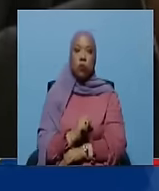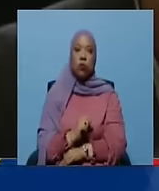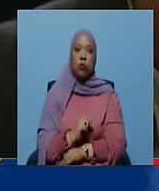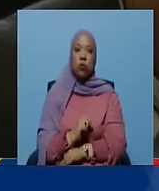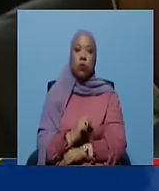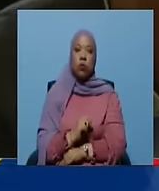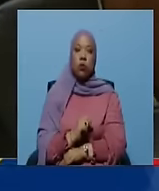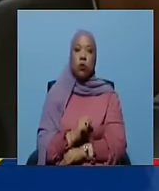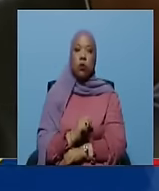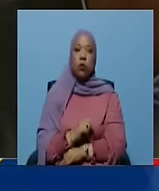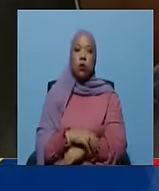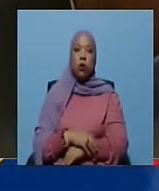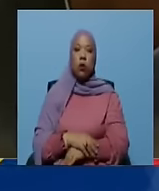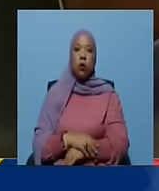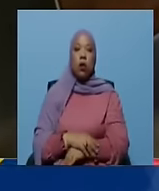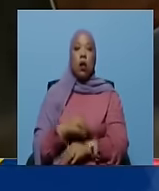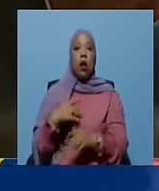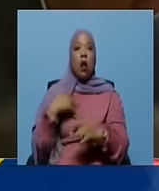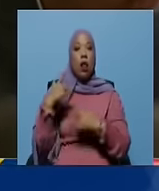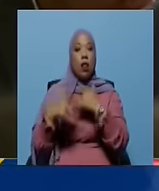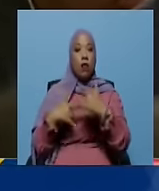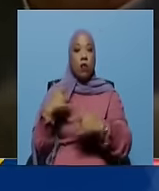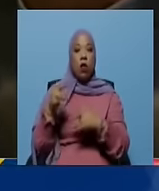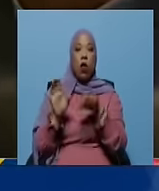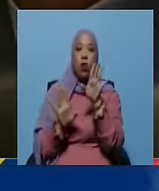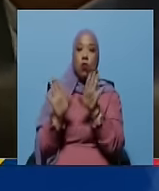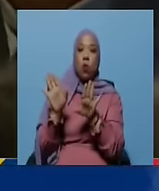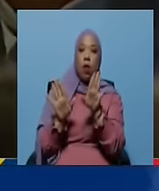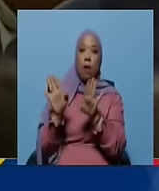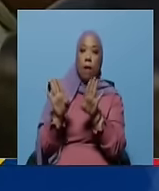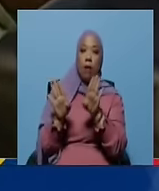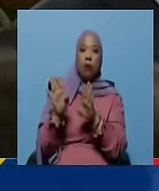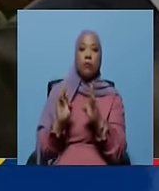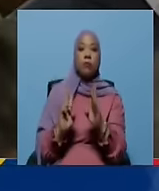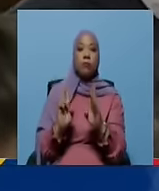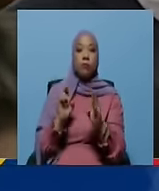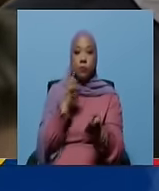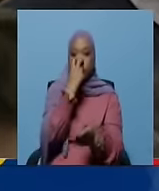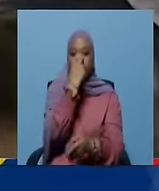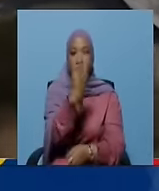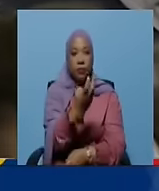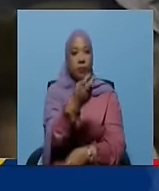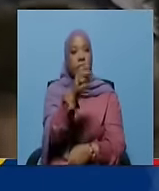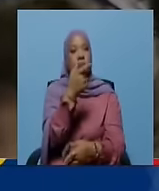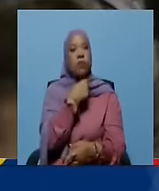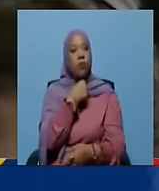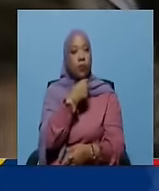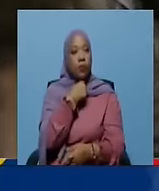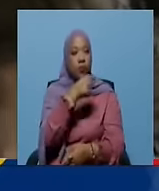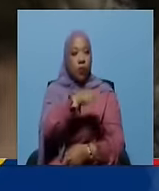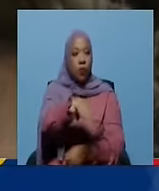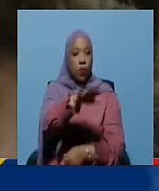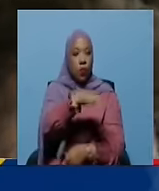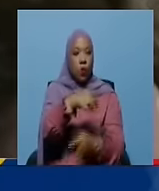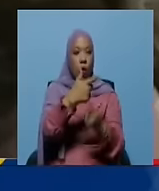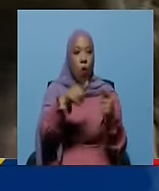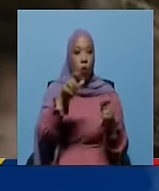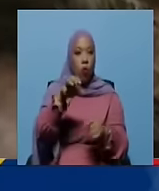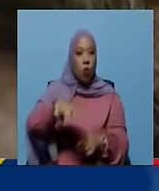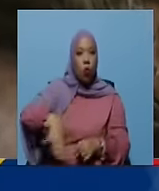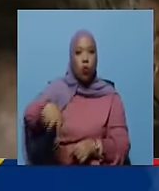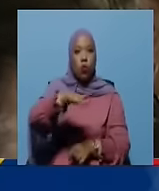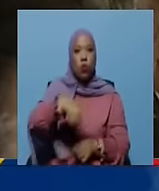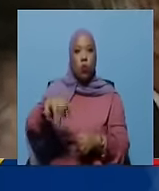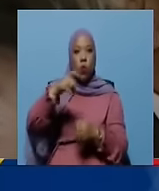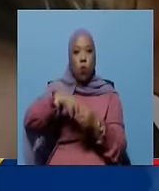En este caso, la actividad turística de ir a conocer y a disfrutar en otras regiones,